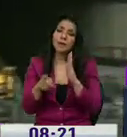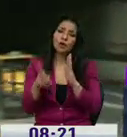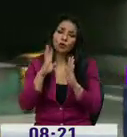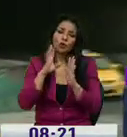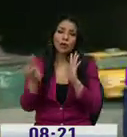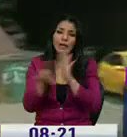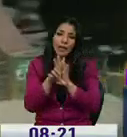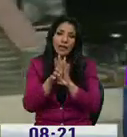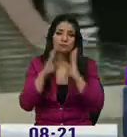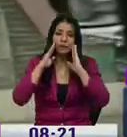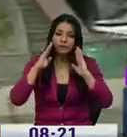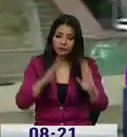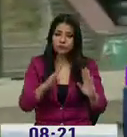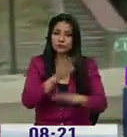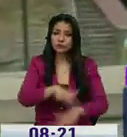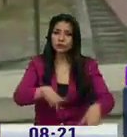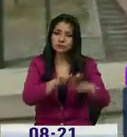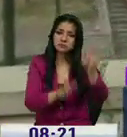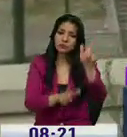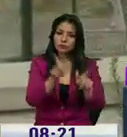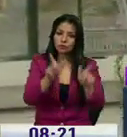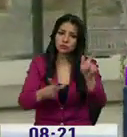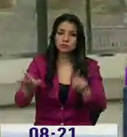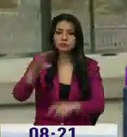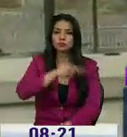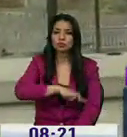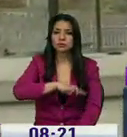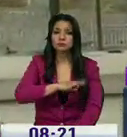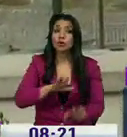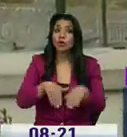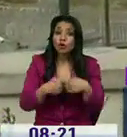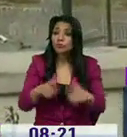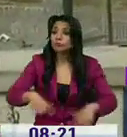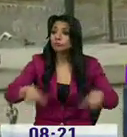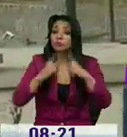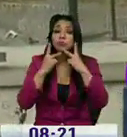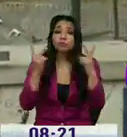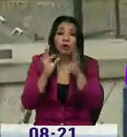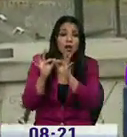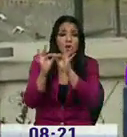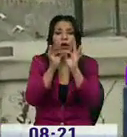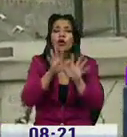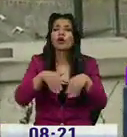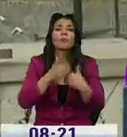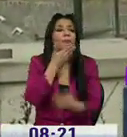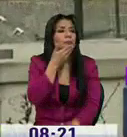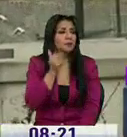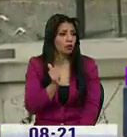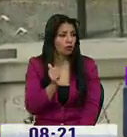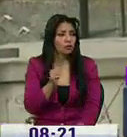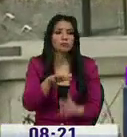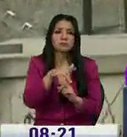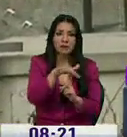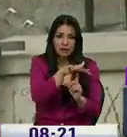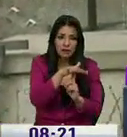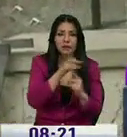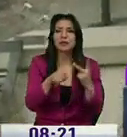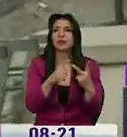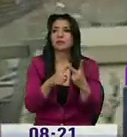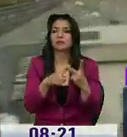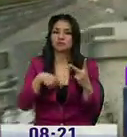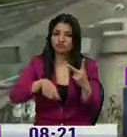en resumidas cuentas, es cómo mejorar el espacio público de la ciudad, cómo mejorar las áreas verdes, cómo mejorar